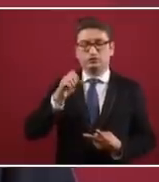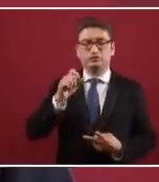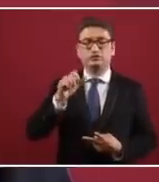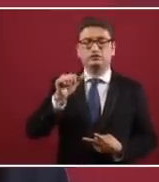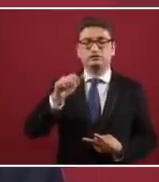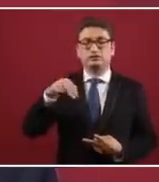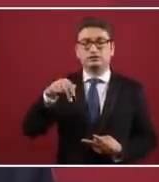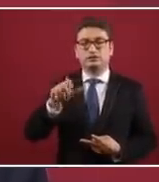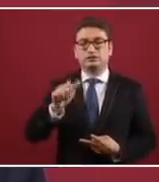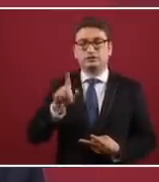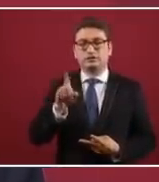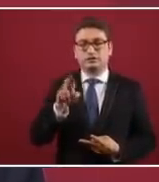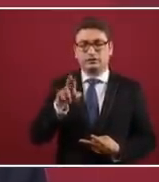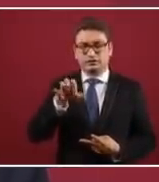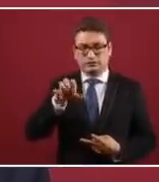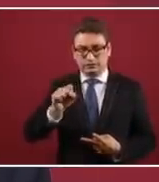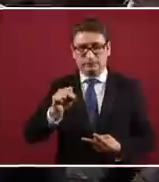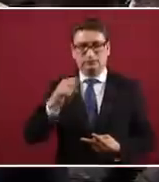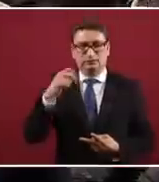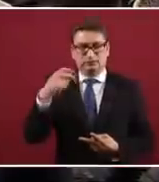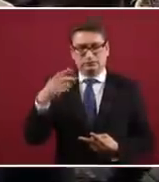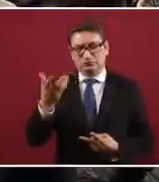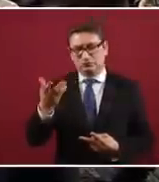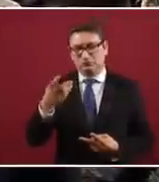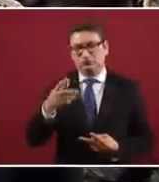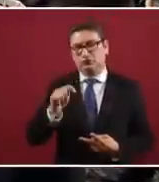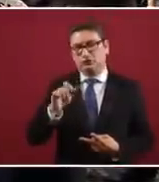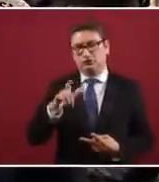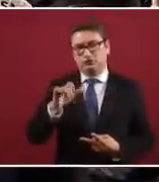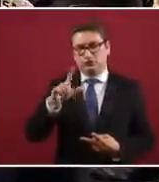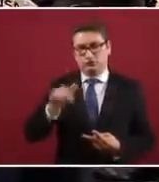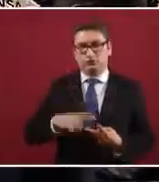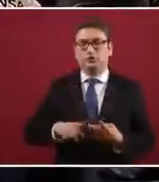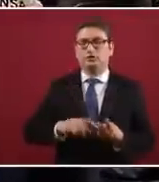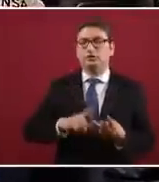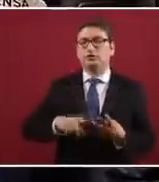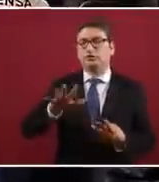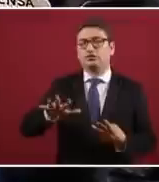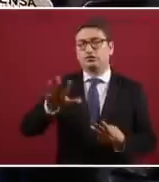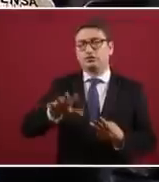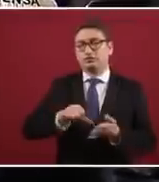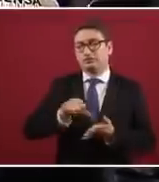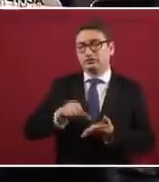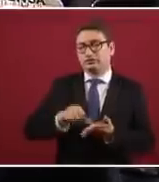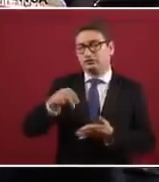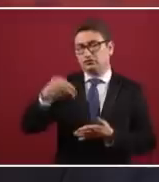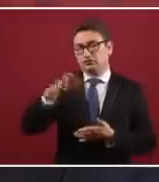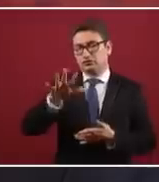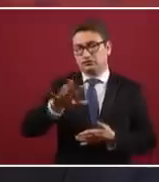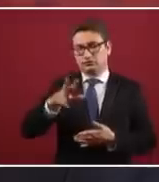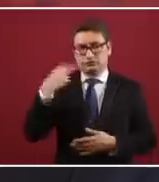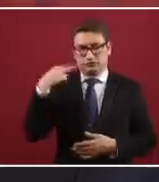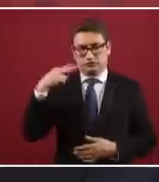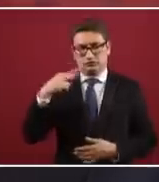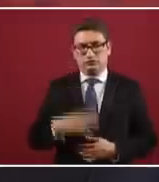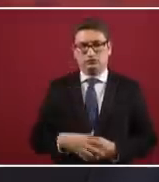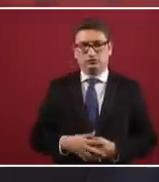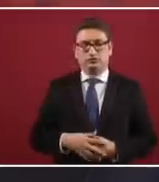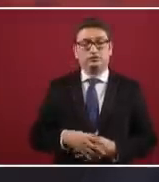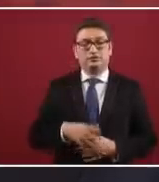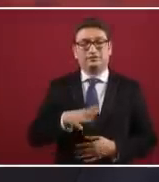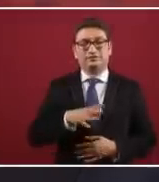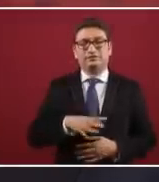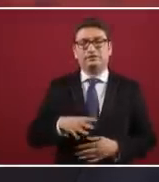otro de el centro norte de Veracruz. Fue una emboscada